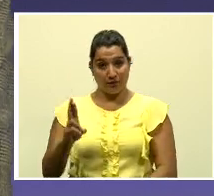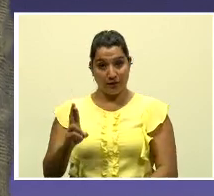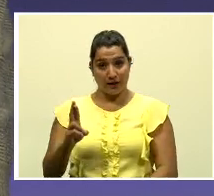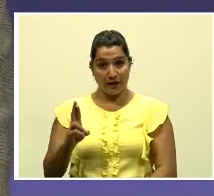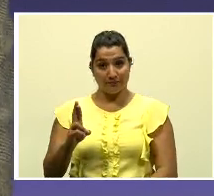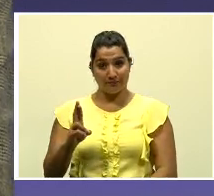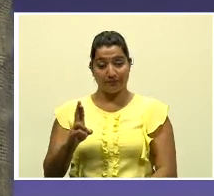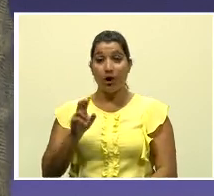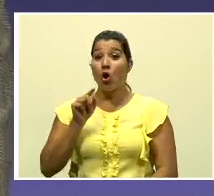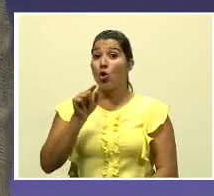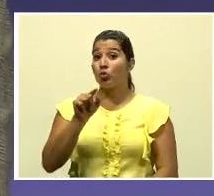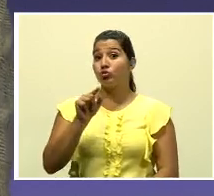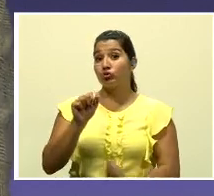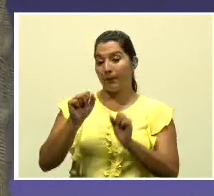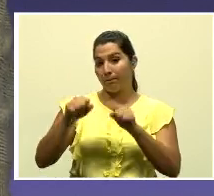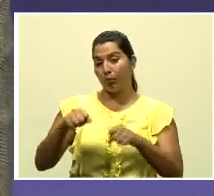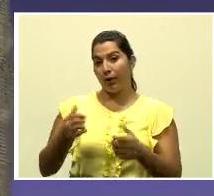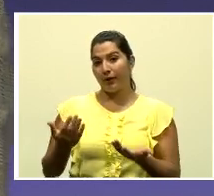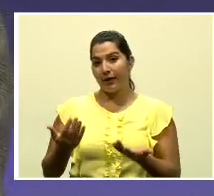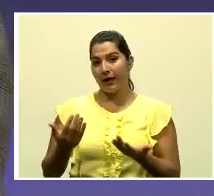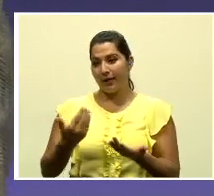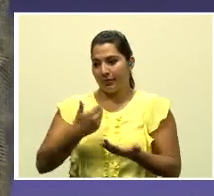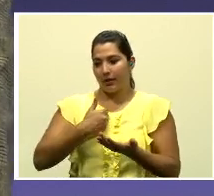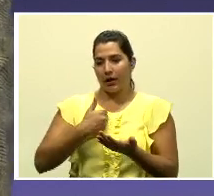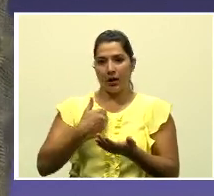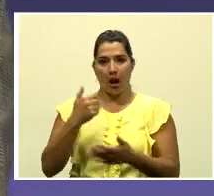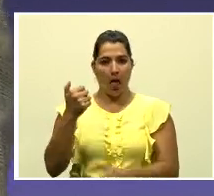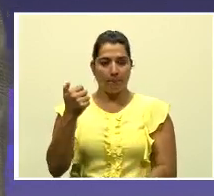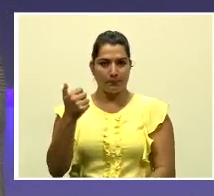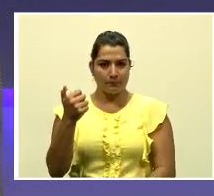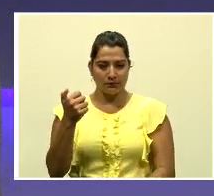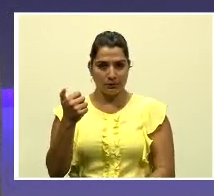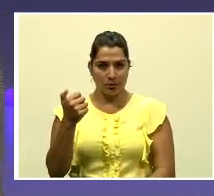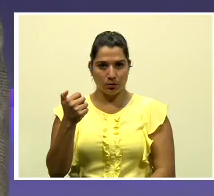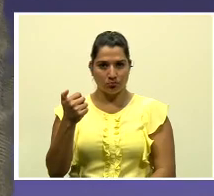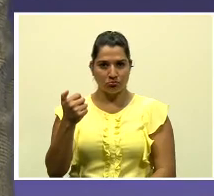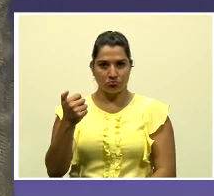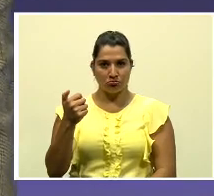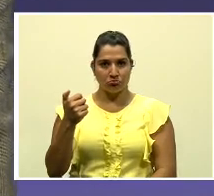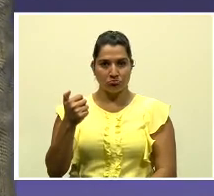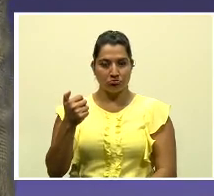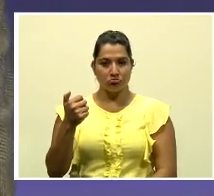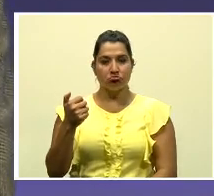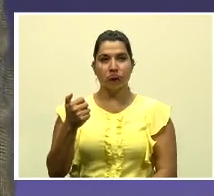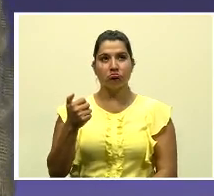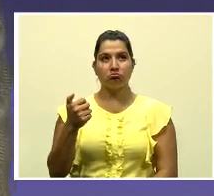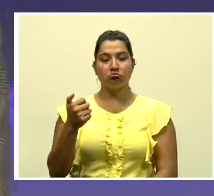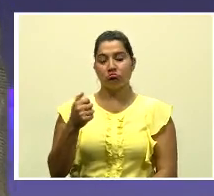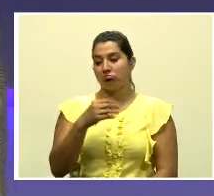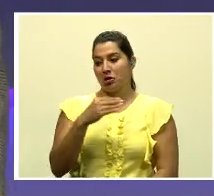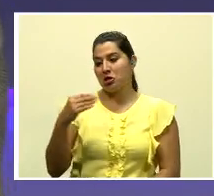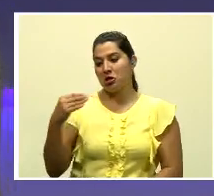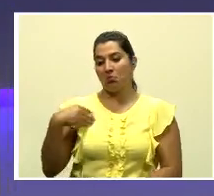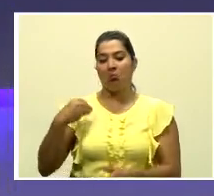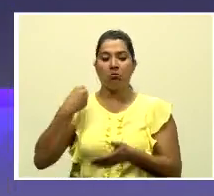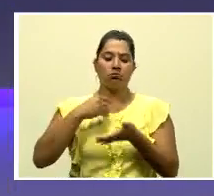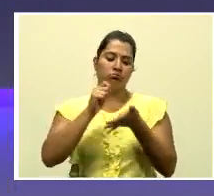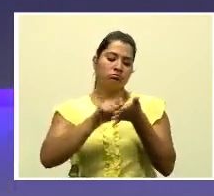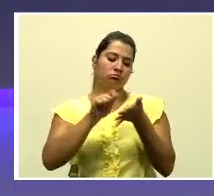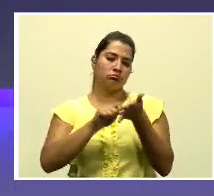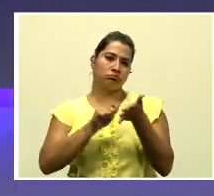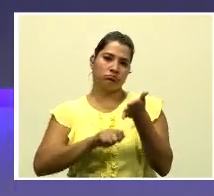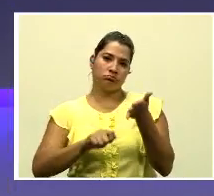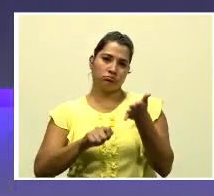usted puede tener un bolígrafo en el bolsillo y escribir muchas cosas. Eso no